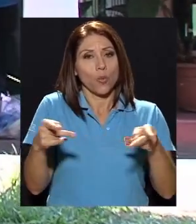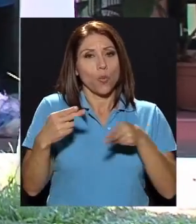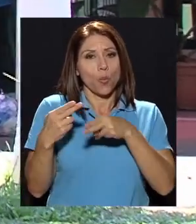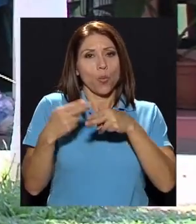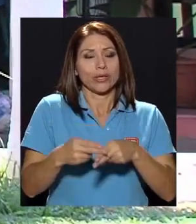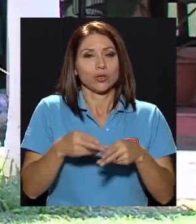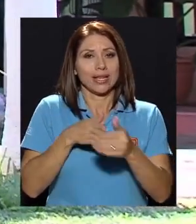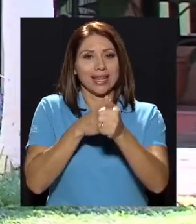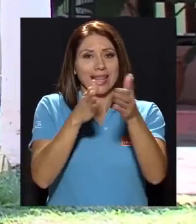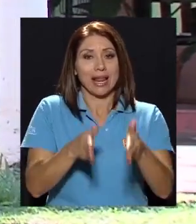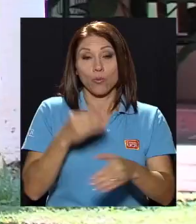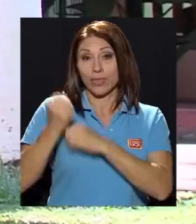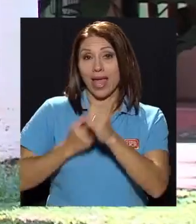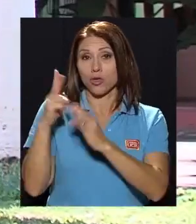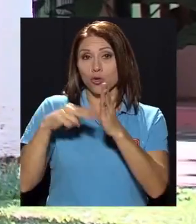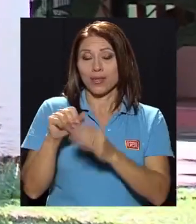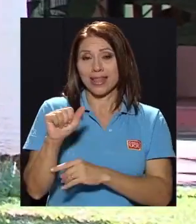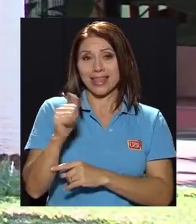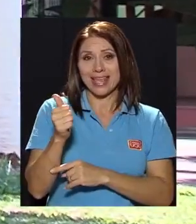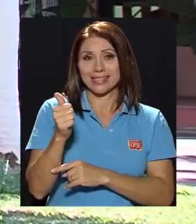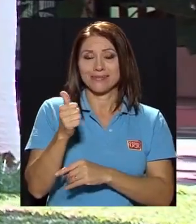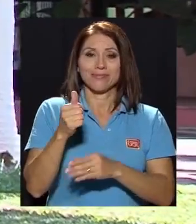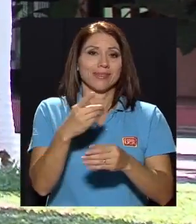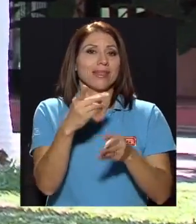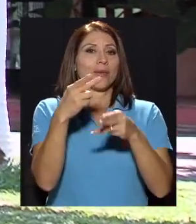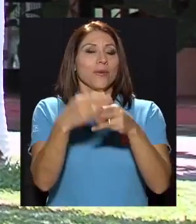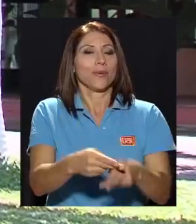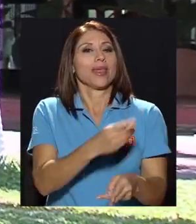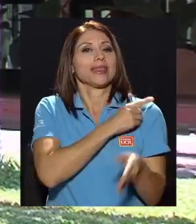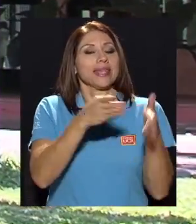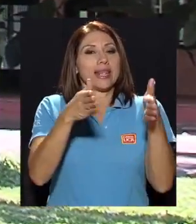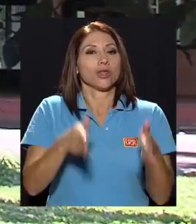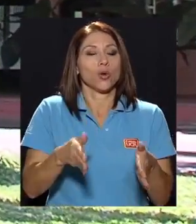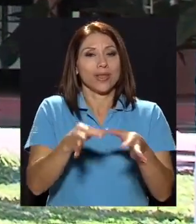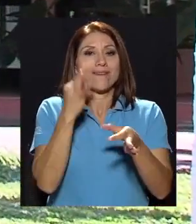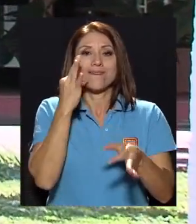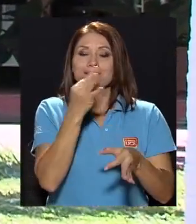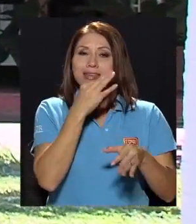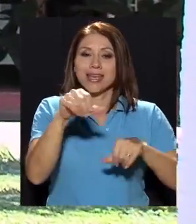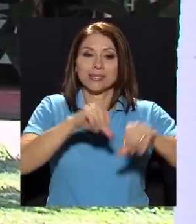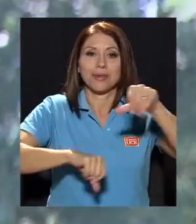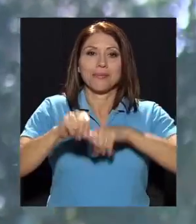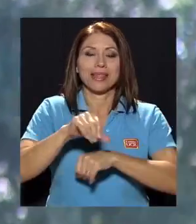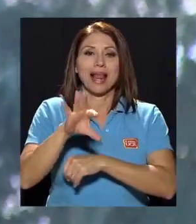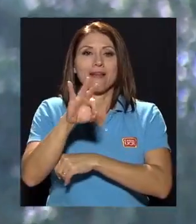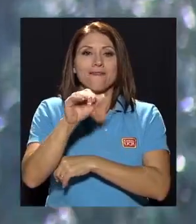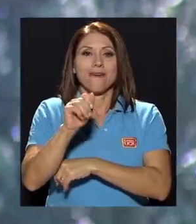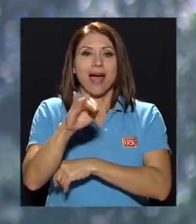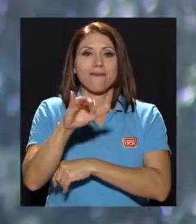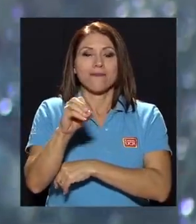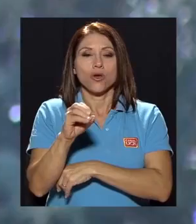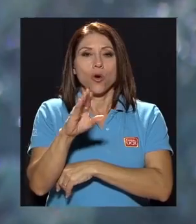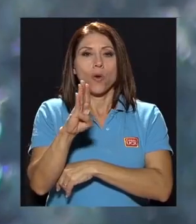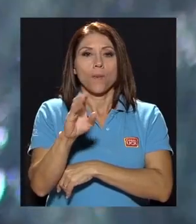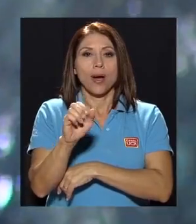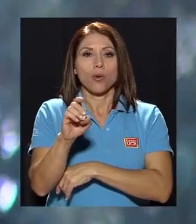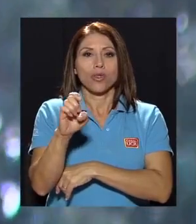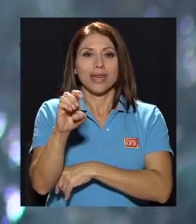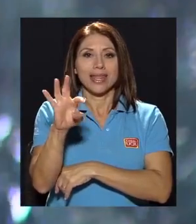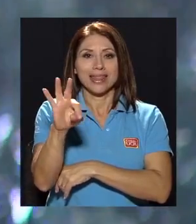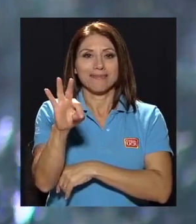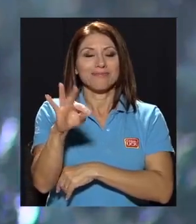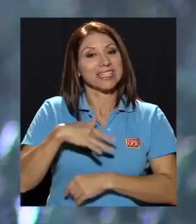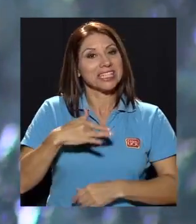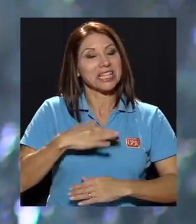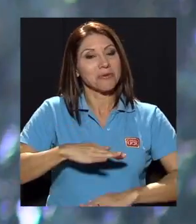En el 2010 se le nombró director de la Estación Experimental Fabio Baudit, de la cual se siente muy satisfecho por ser un